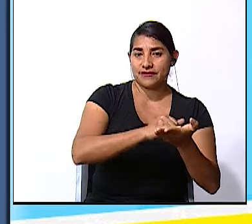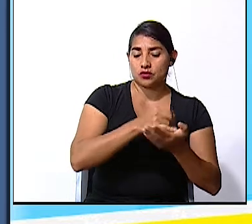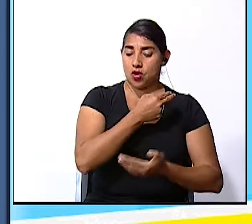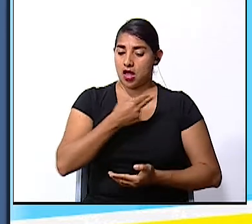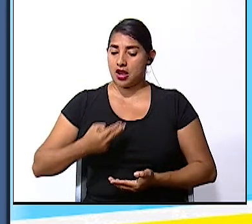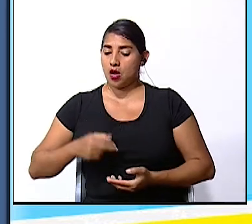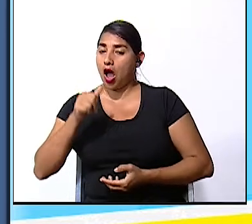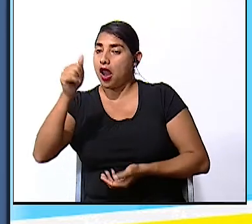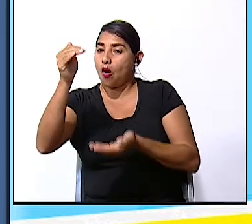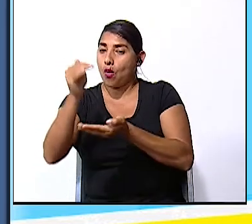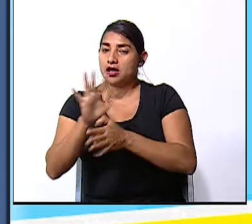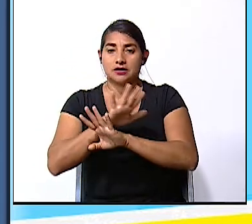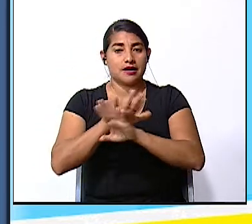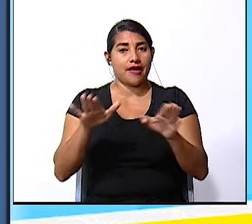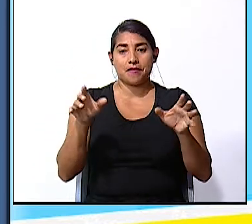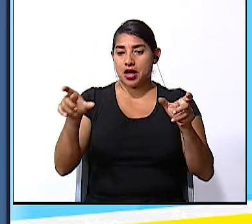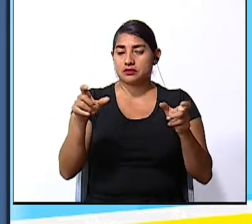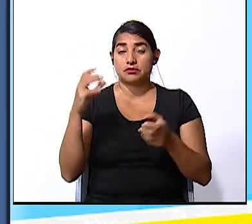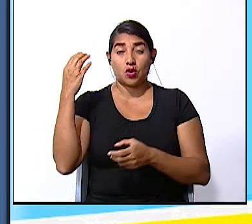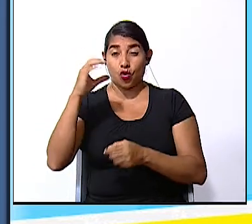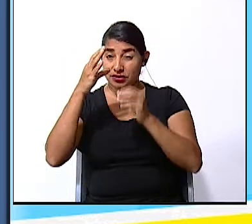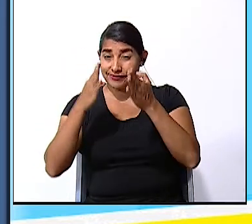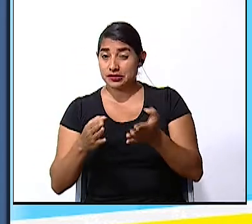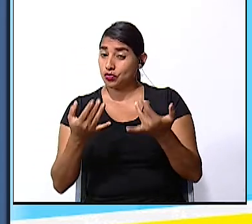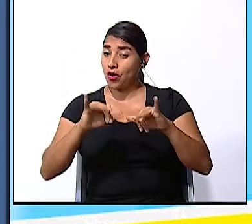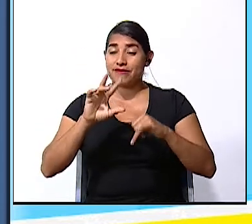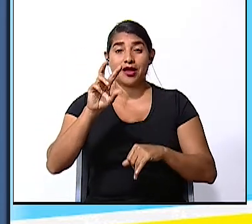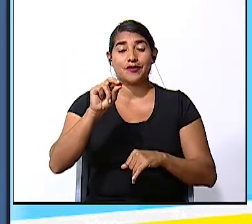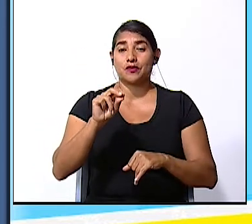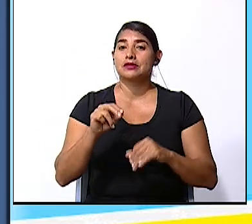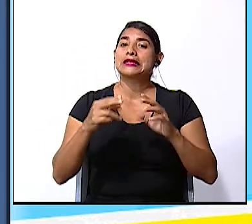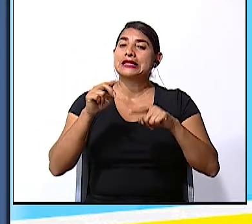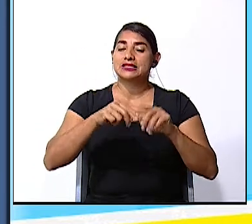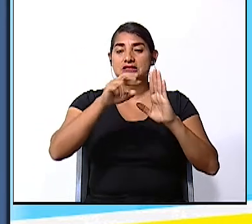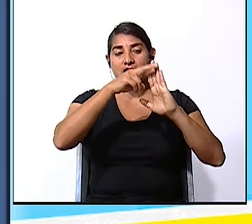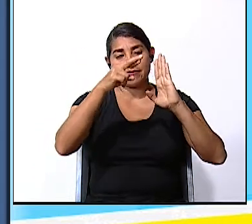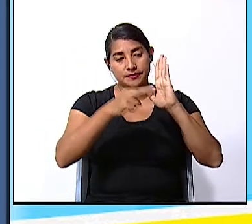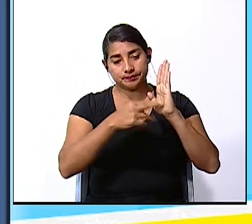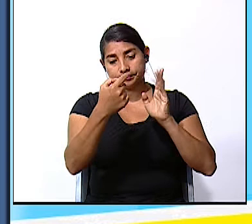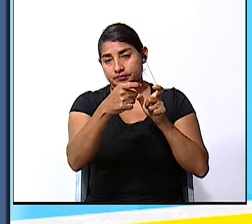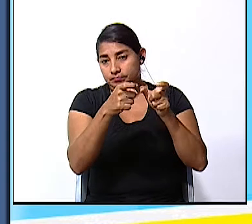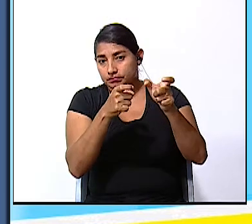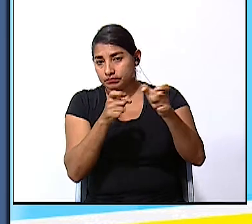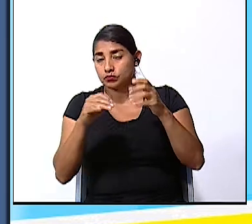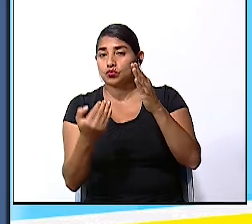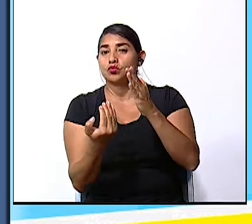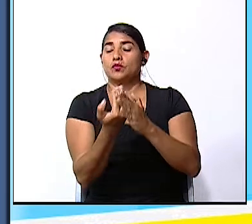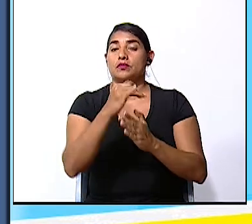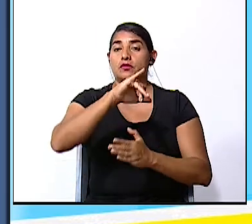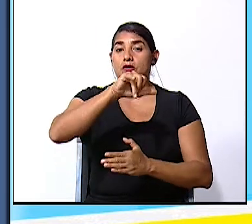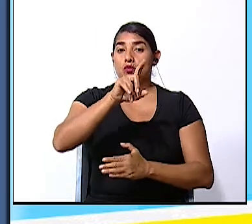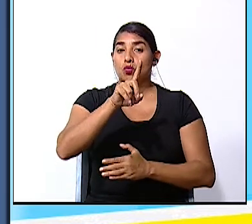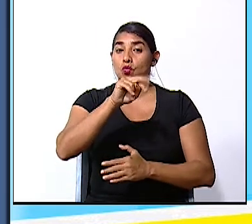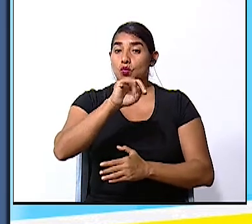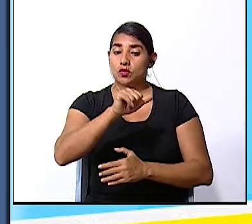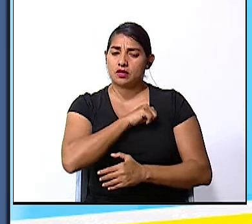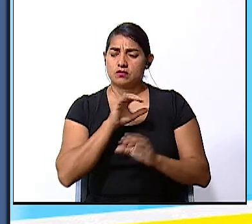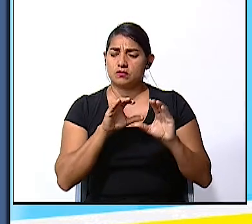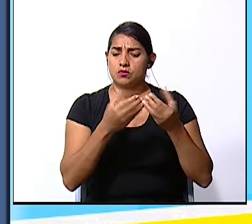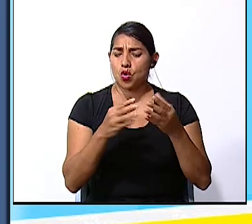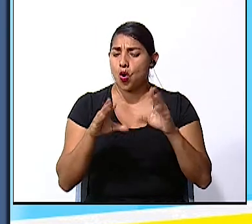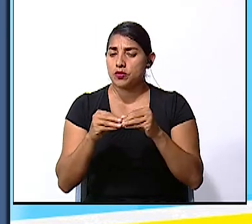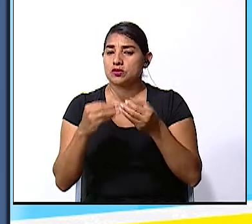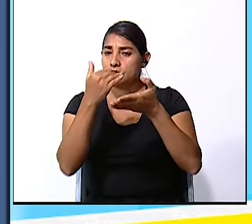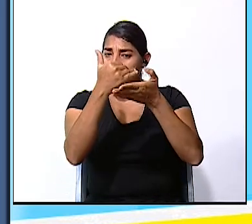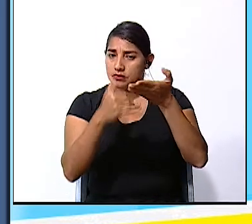segundo paso, construir un mínimo de reglas políticas que les permitieran enfrentar la nueva realidad. La Junta de Delegados creó una comisión que redactó